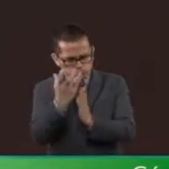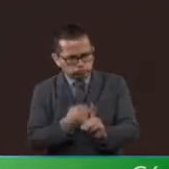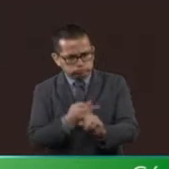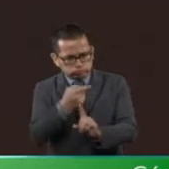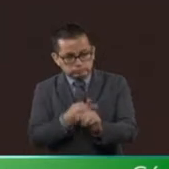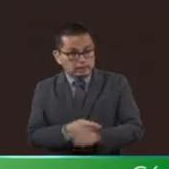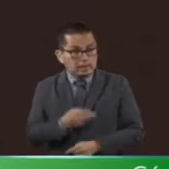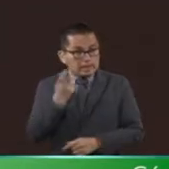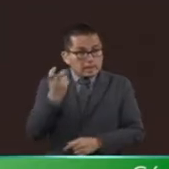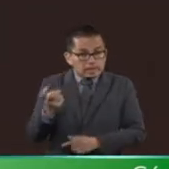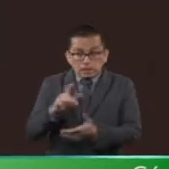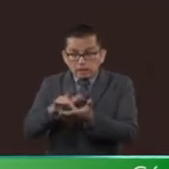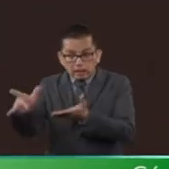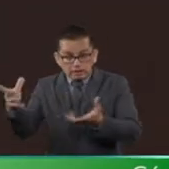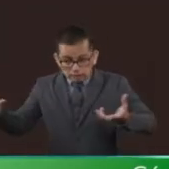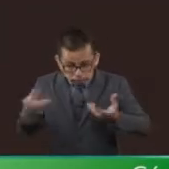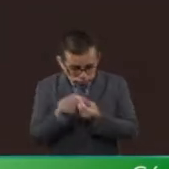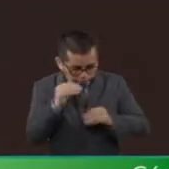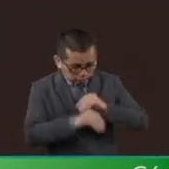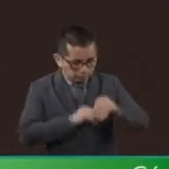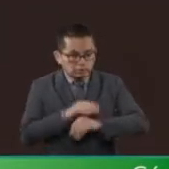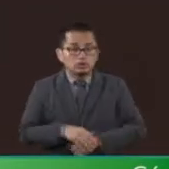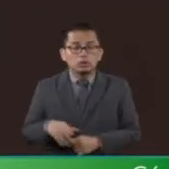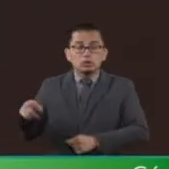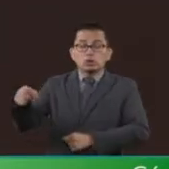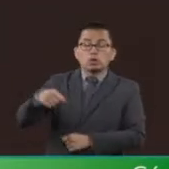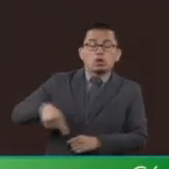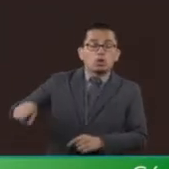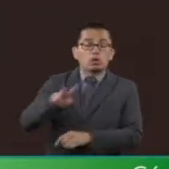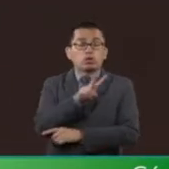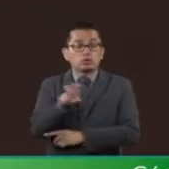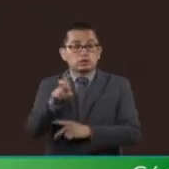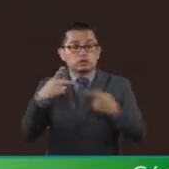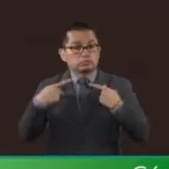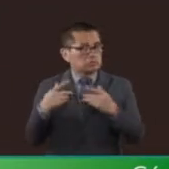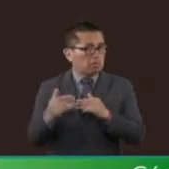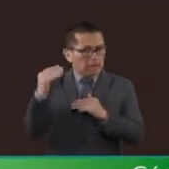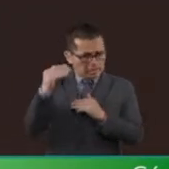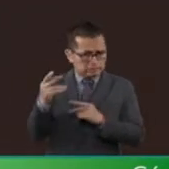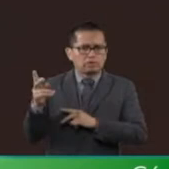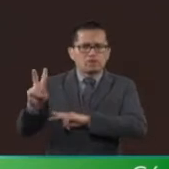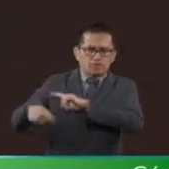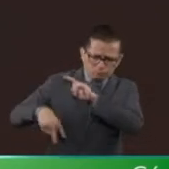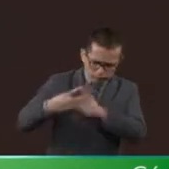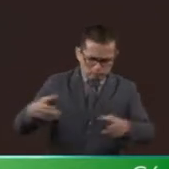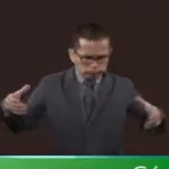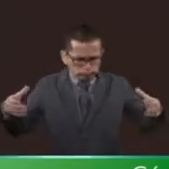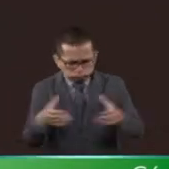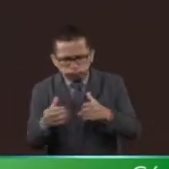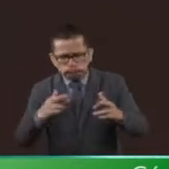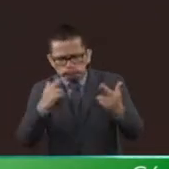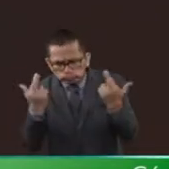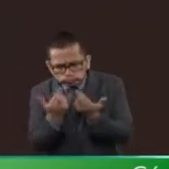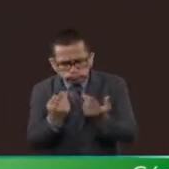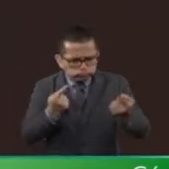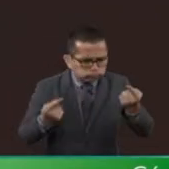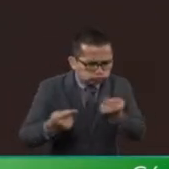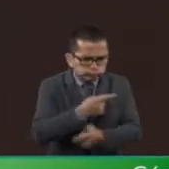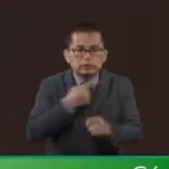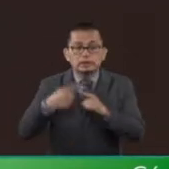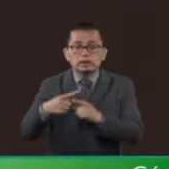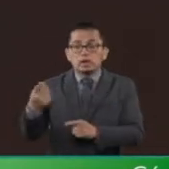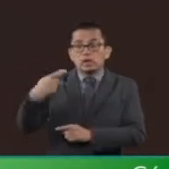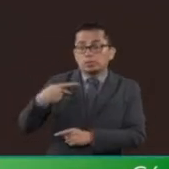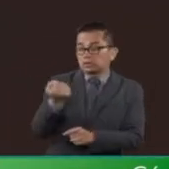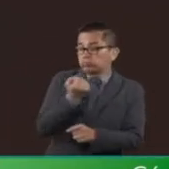viene de ahí. Acudieron más de 200 personas que intervinieron en estas mesas, expertos, activistas, organizaciones, de la